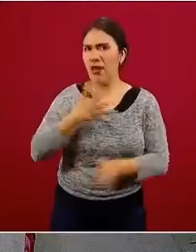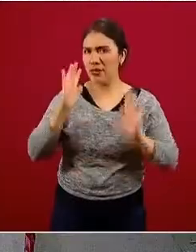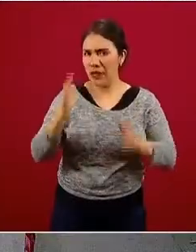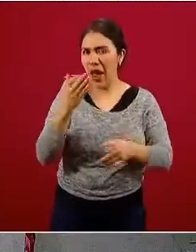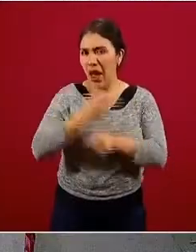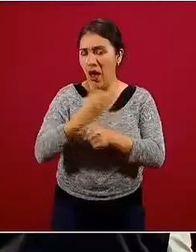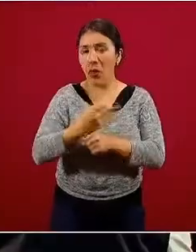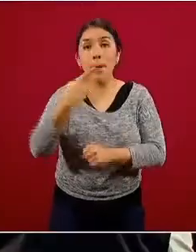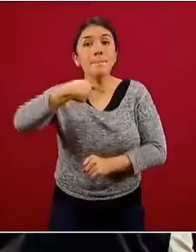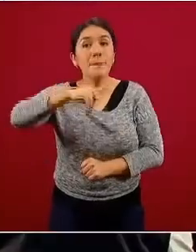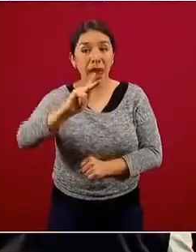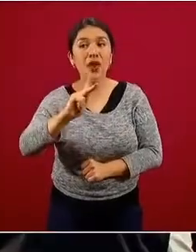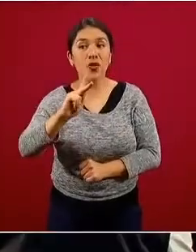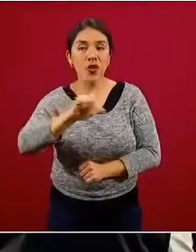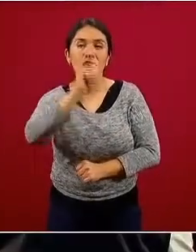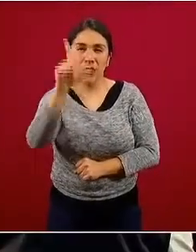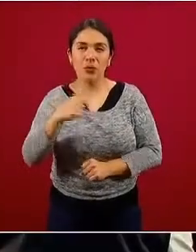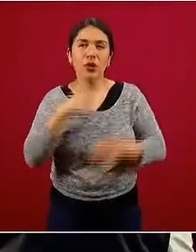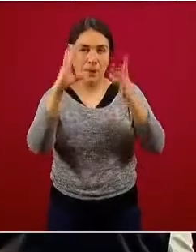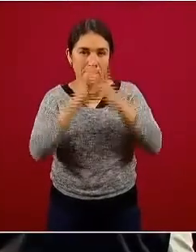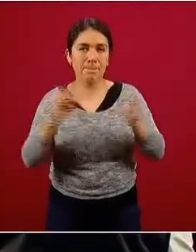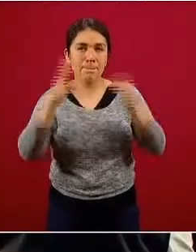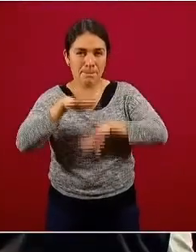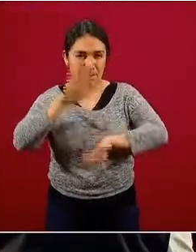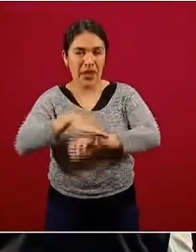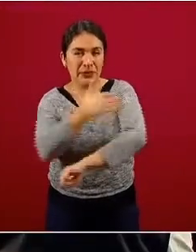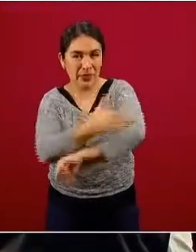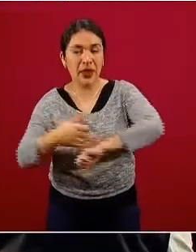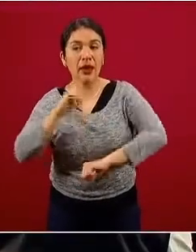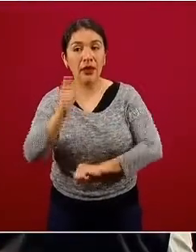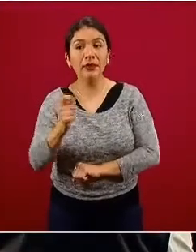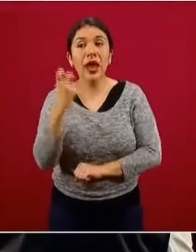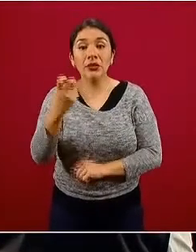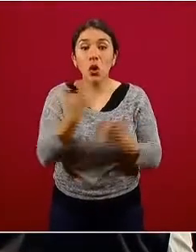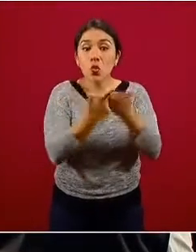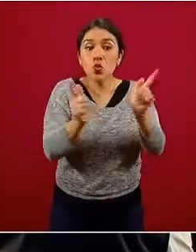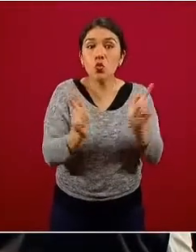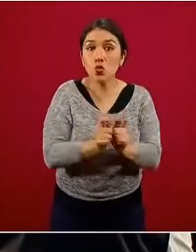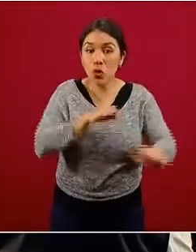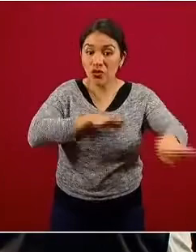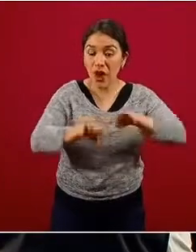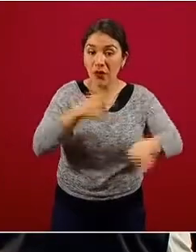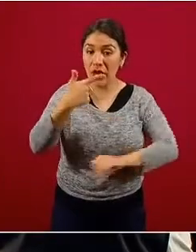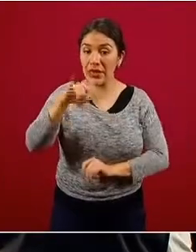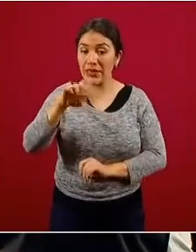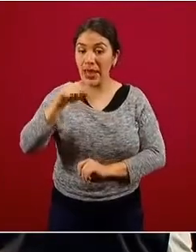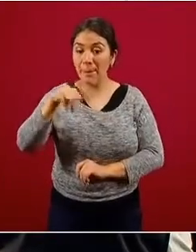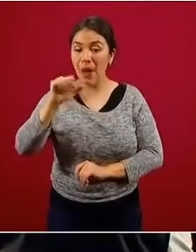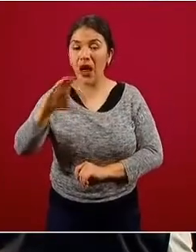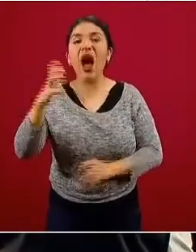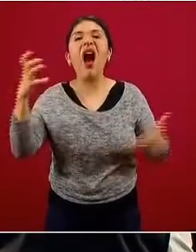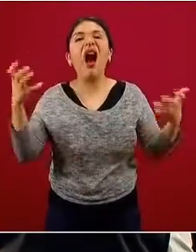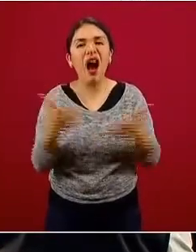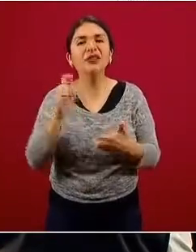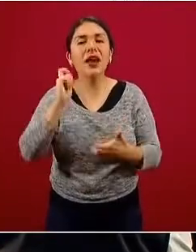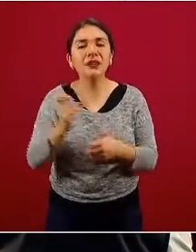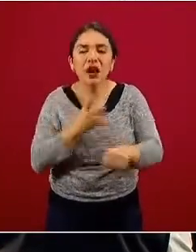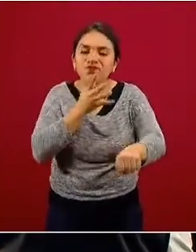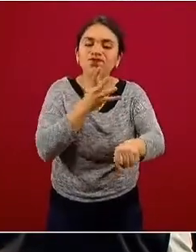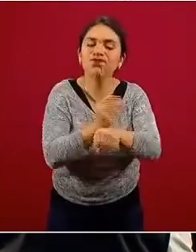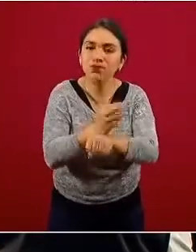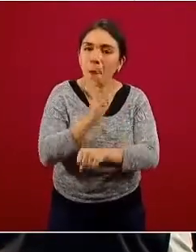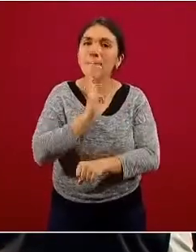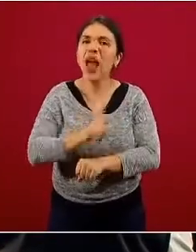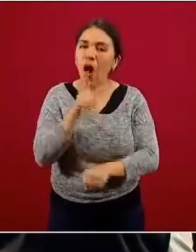existen, pero como voy a platicarles en un momento, parte del grupo del trabajo de GISAMAC va a ser